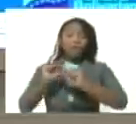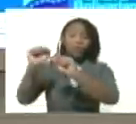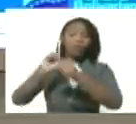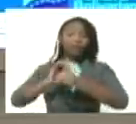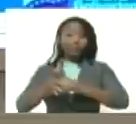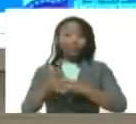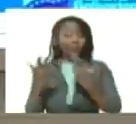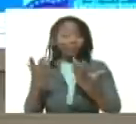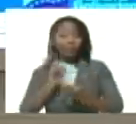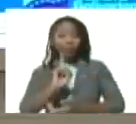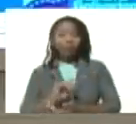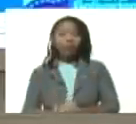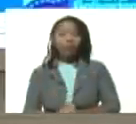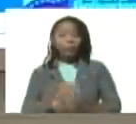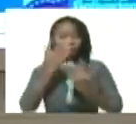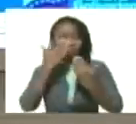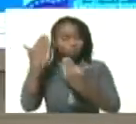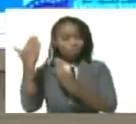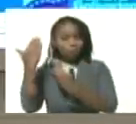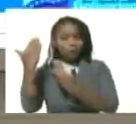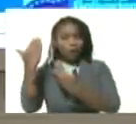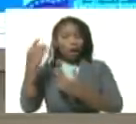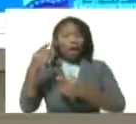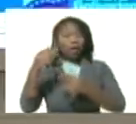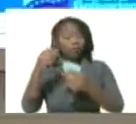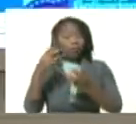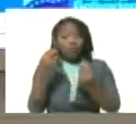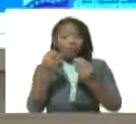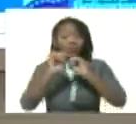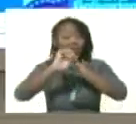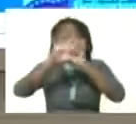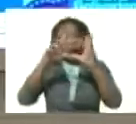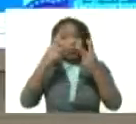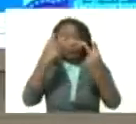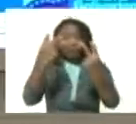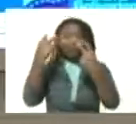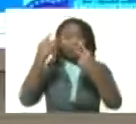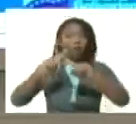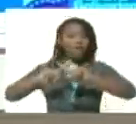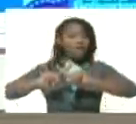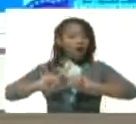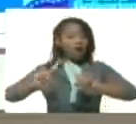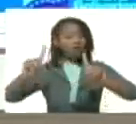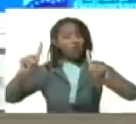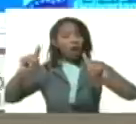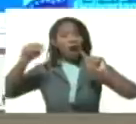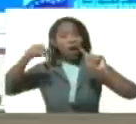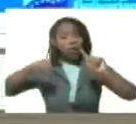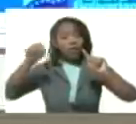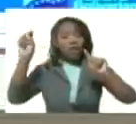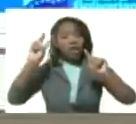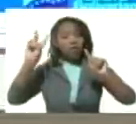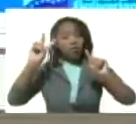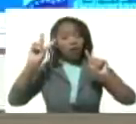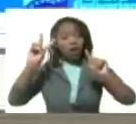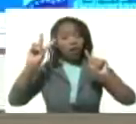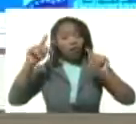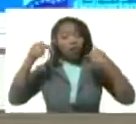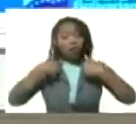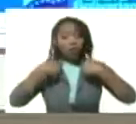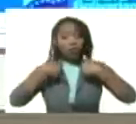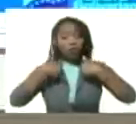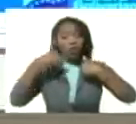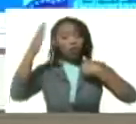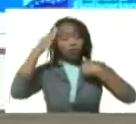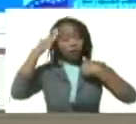Fíjense, es notoria, es muy notoria la diferencia. Venezuela, y esto lo sabe